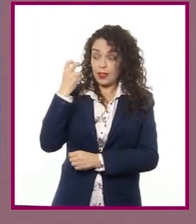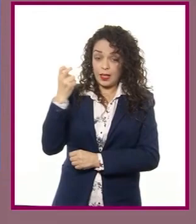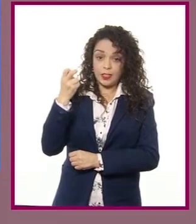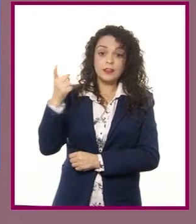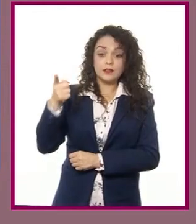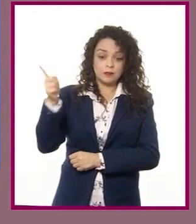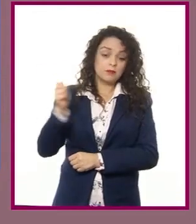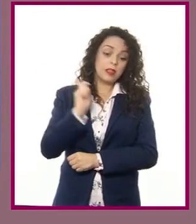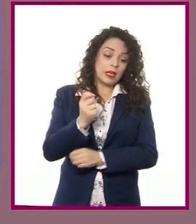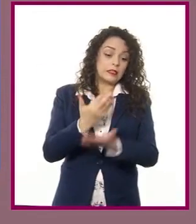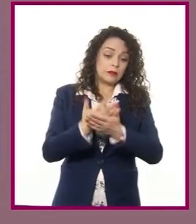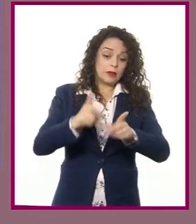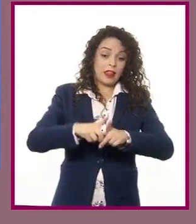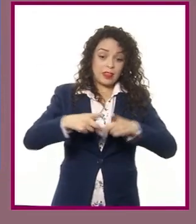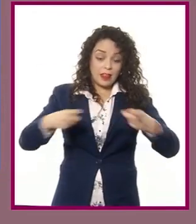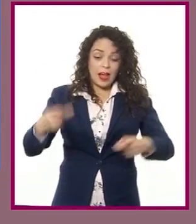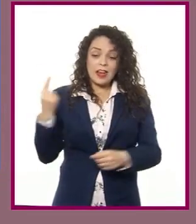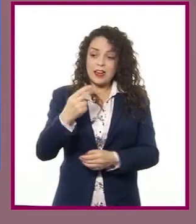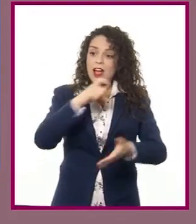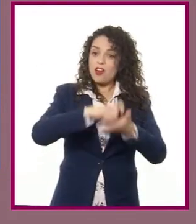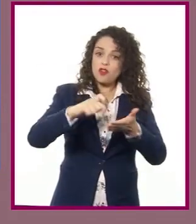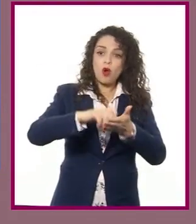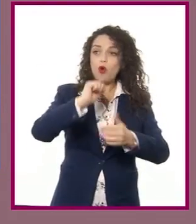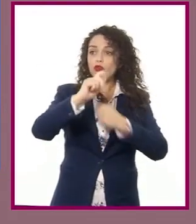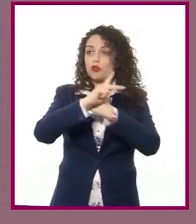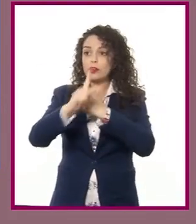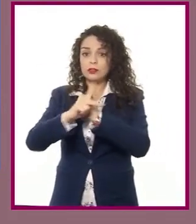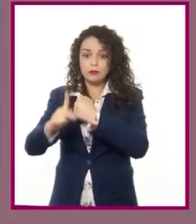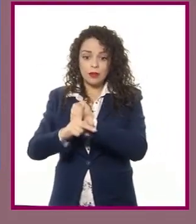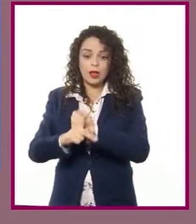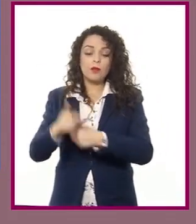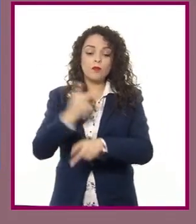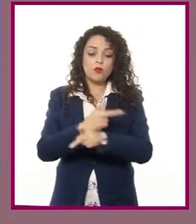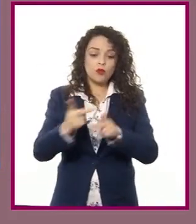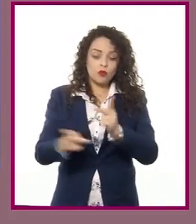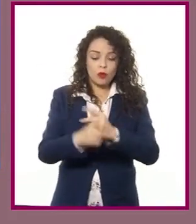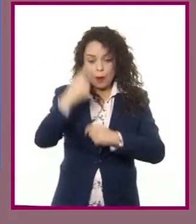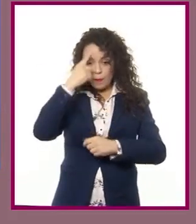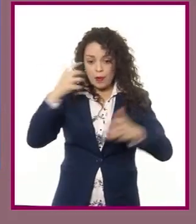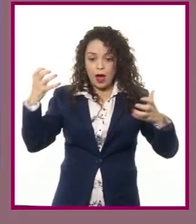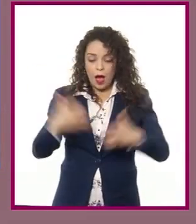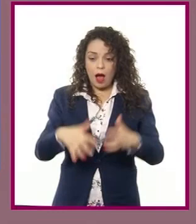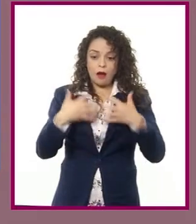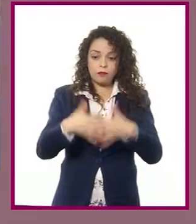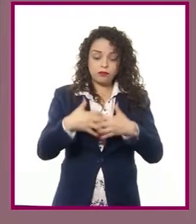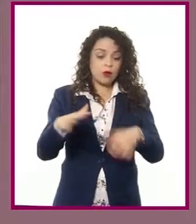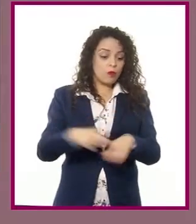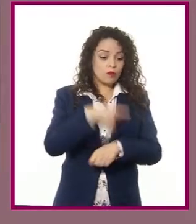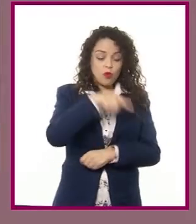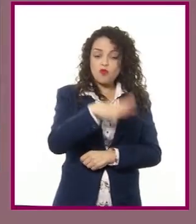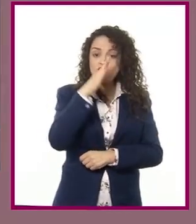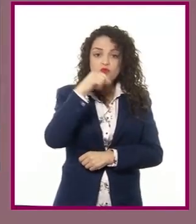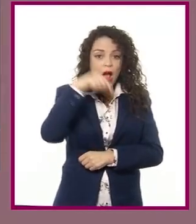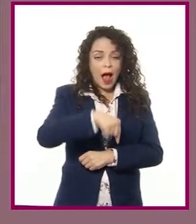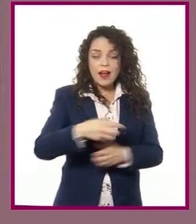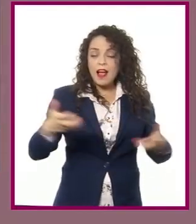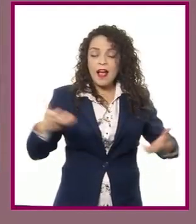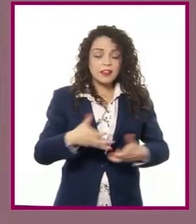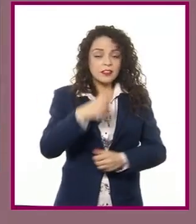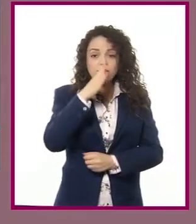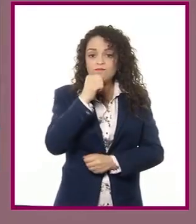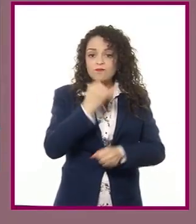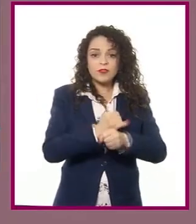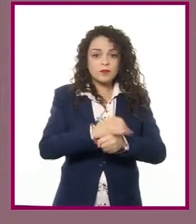de desarrollo, necesitan comprar a países desarrollados los productos manufacturados que no pueden fabricar. Pero estas relaciones